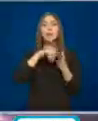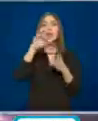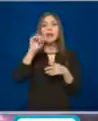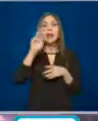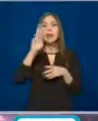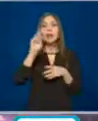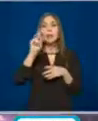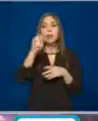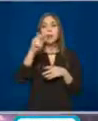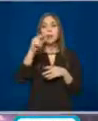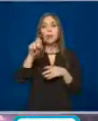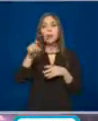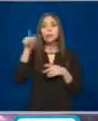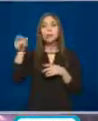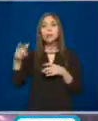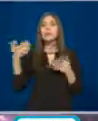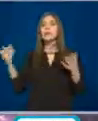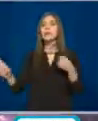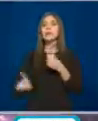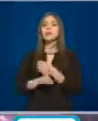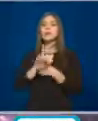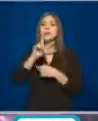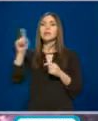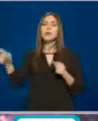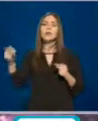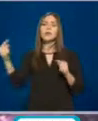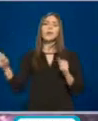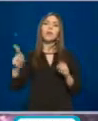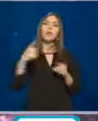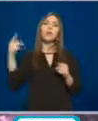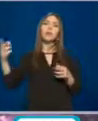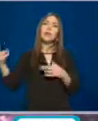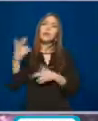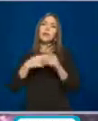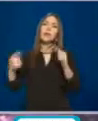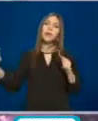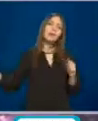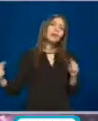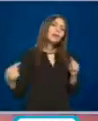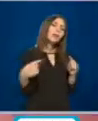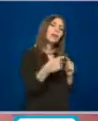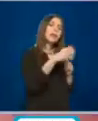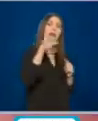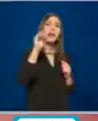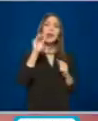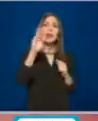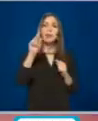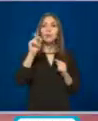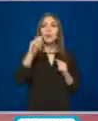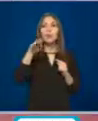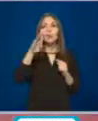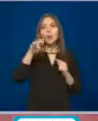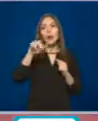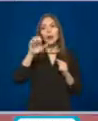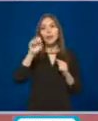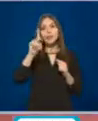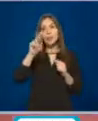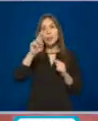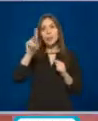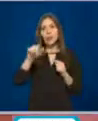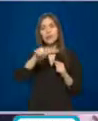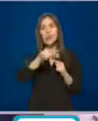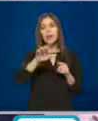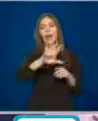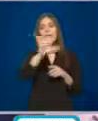que regresarse al Atlántico, entonces decide irse por África, al Cabo de Buena Esperanza, Qué hacia vueltón. África, Sí, claro. para poder llegar